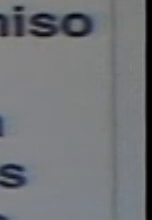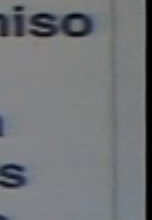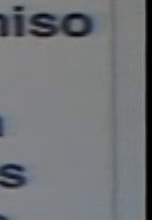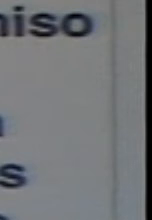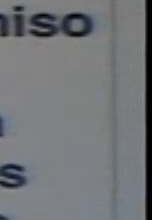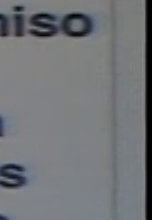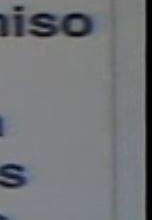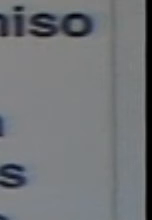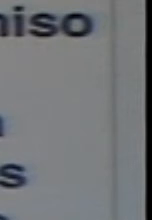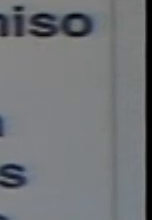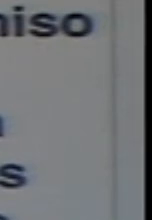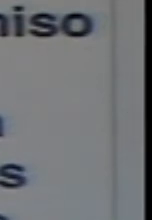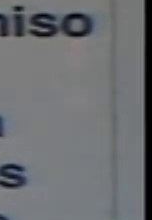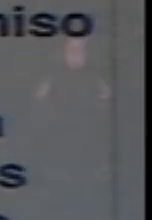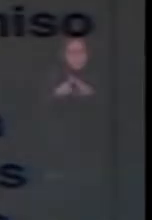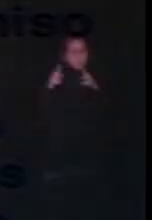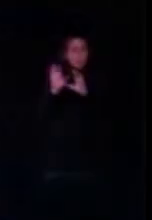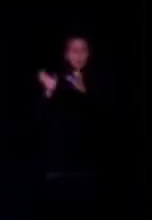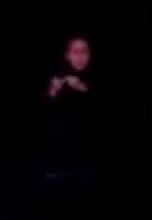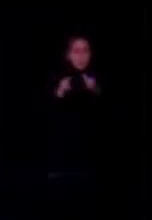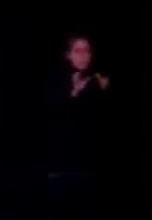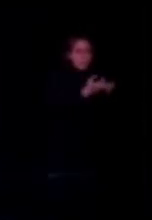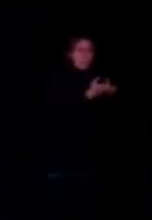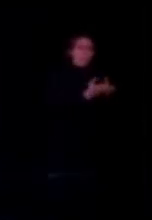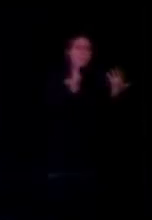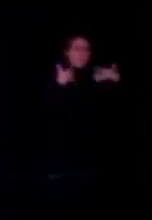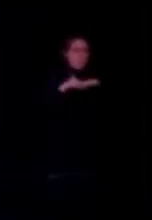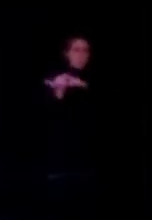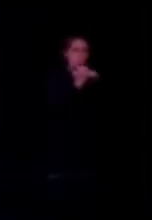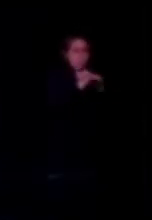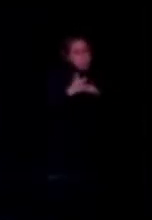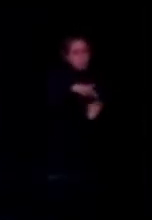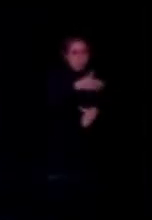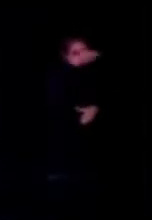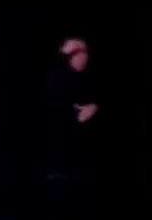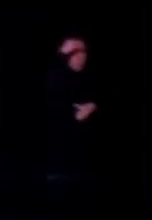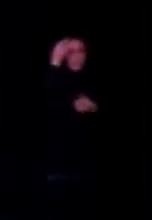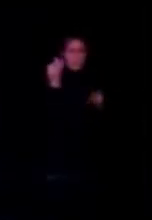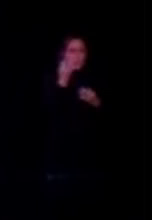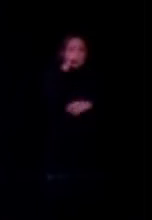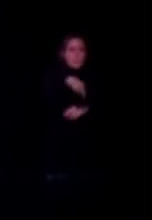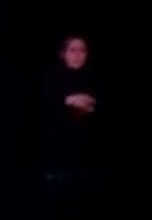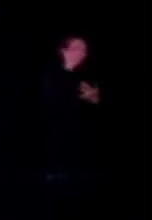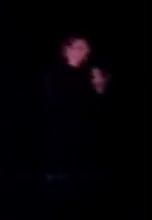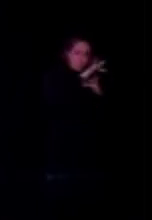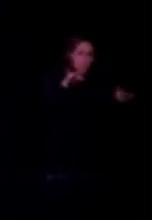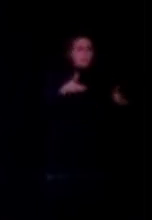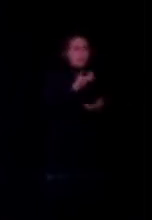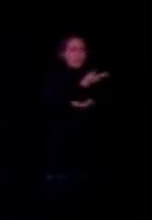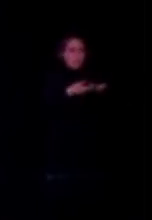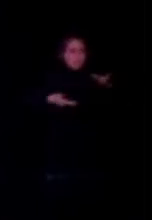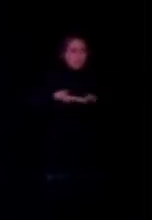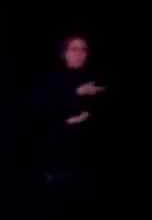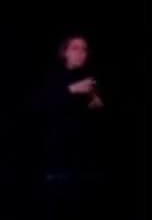deben estar comprometidas con la inclusión sensibilización cooperación compromiso con y de las